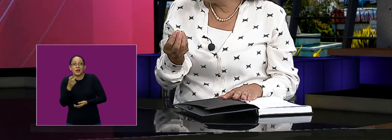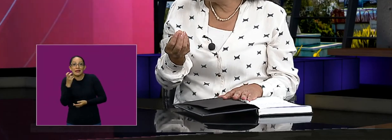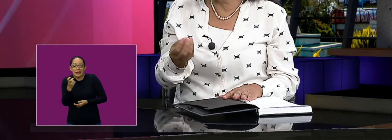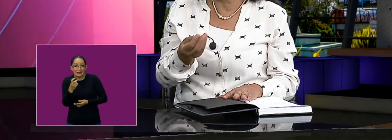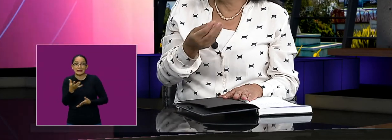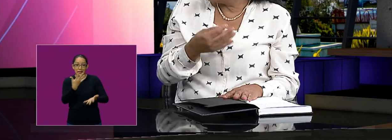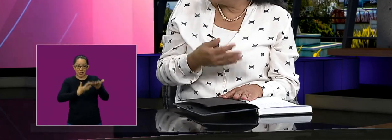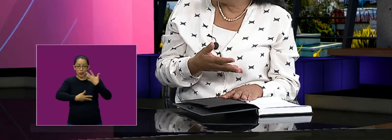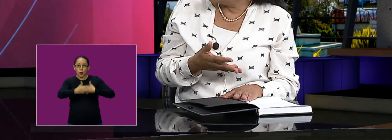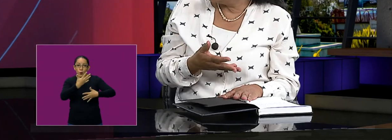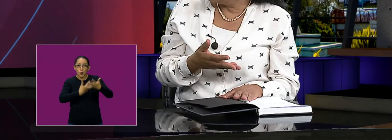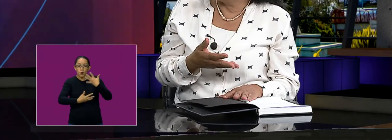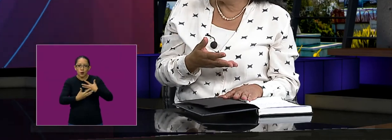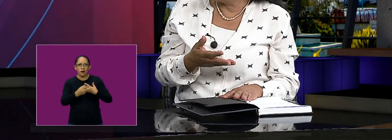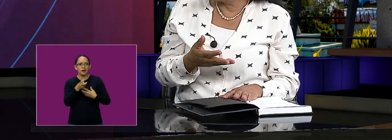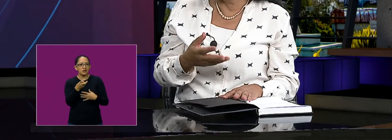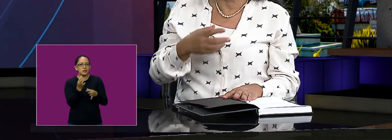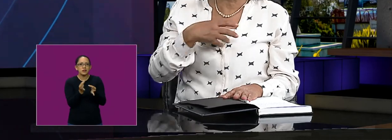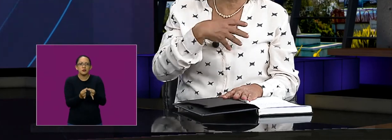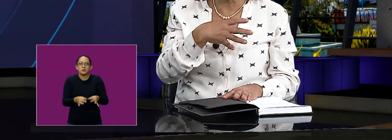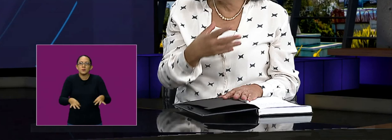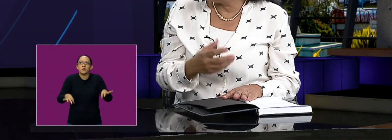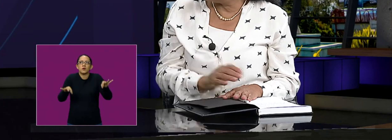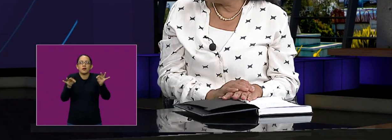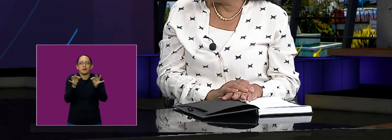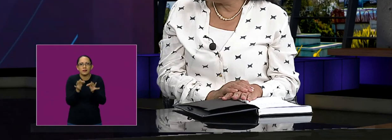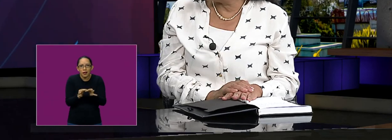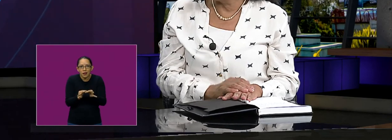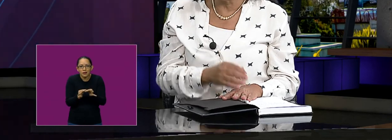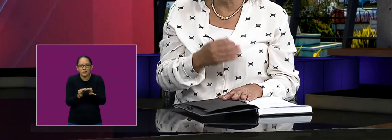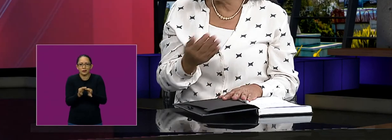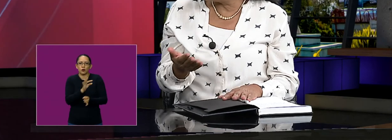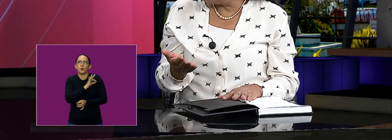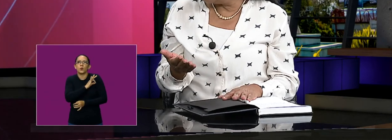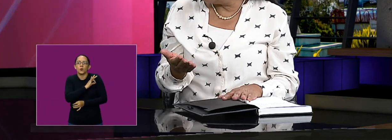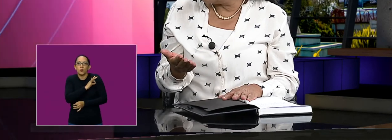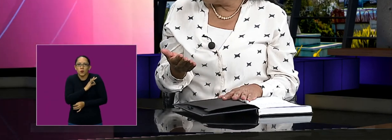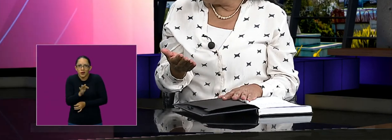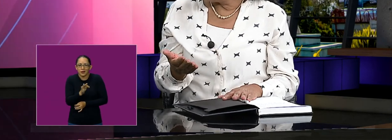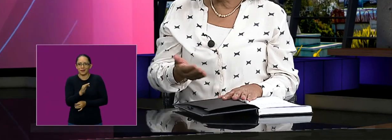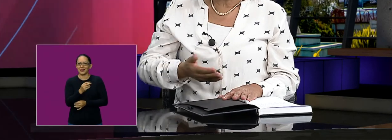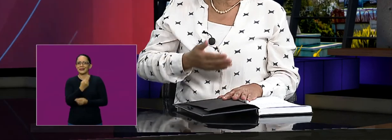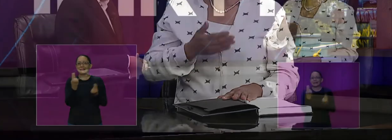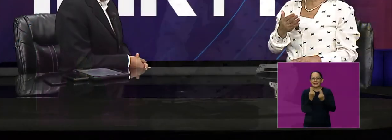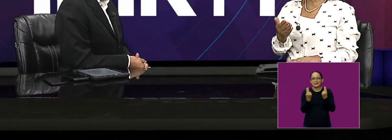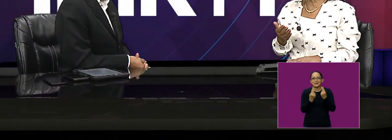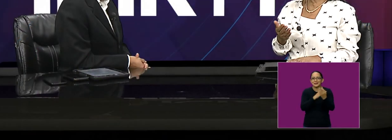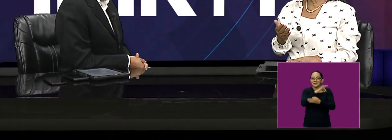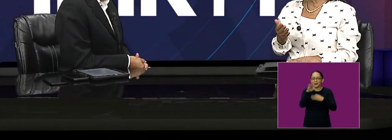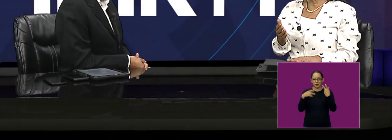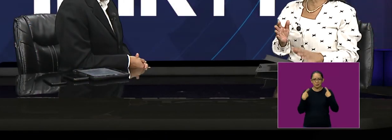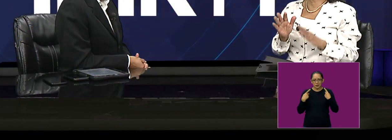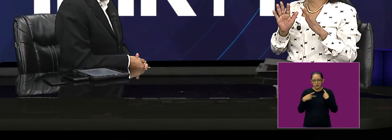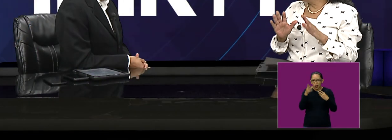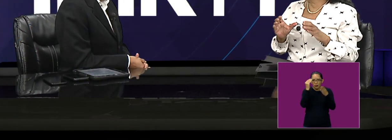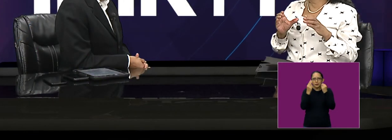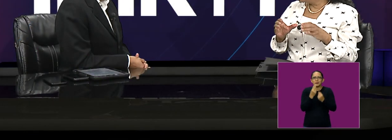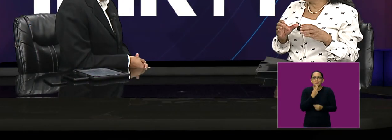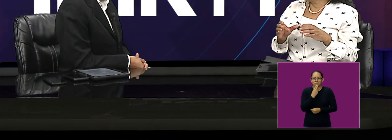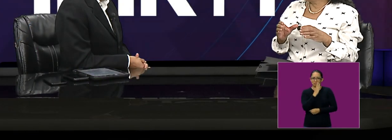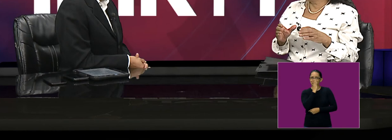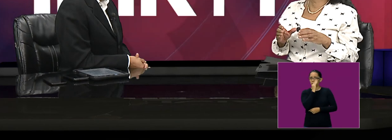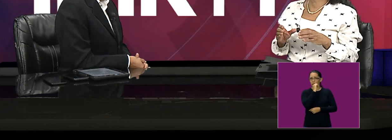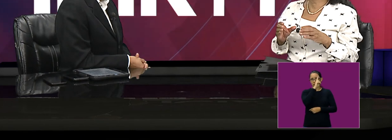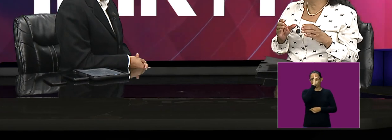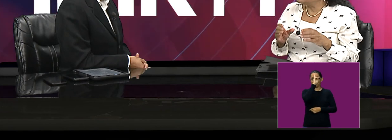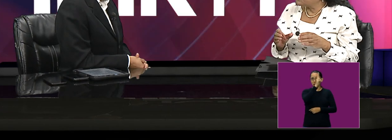que es ese el motivo de que se use la lengua de señas. Y no se puede prohibir. Entonces, pero tiene su